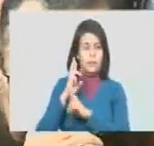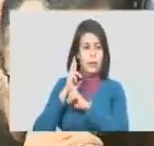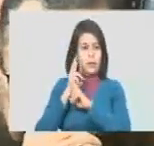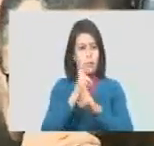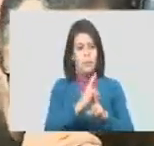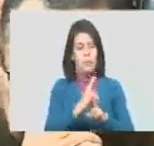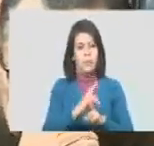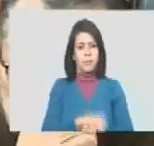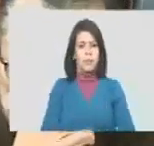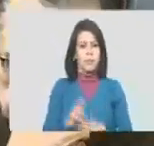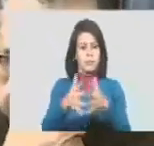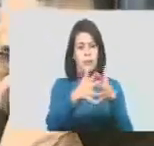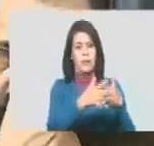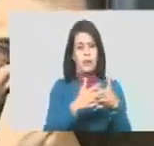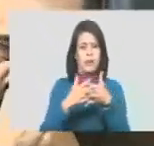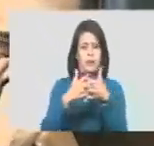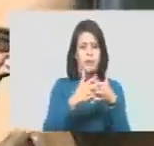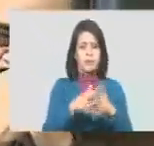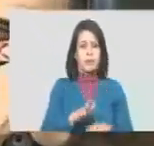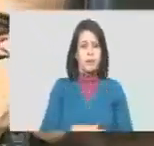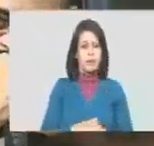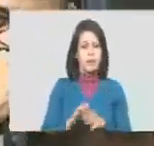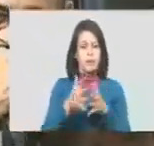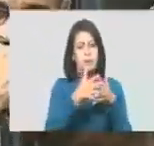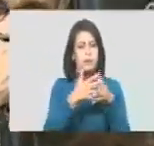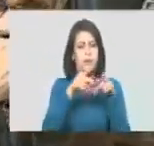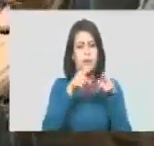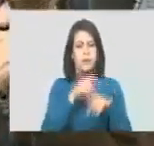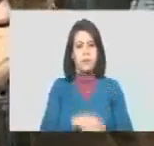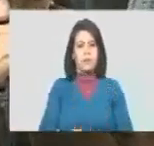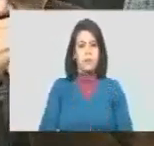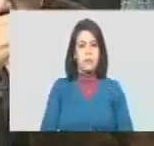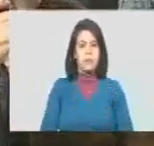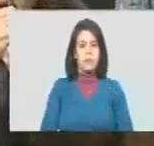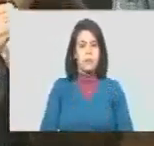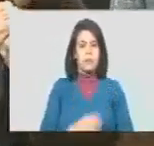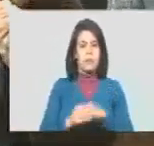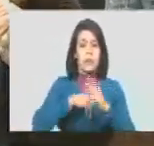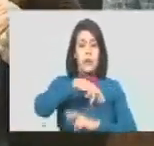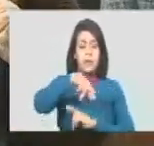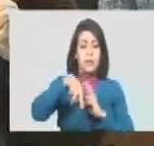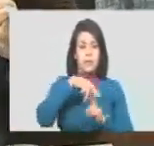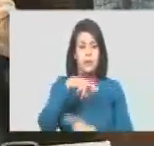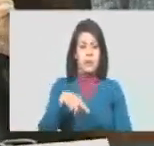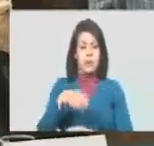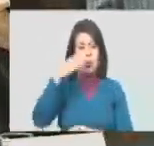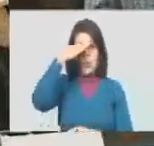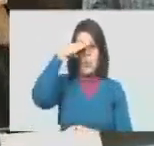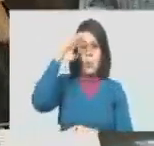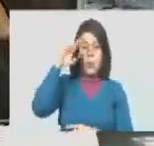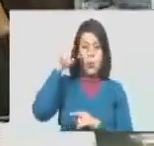respondieron al imperialismo de los Estados Unidos que hay revolución